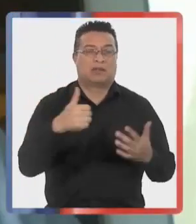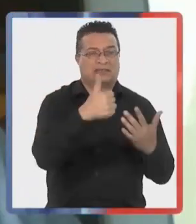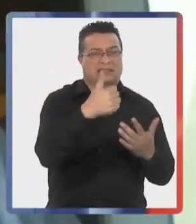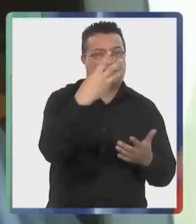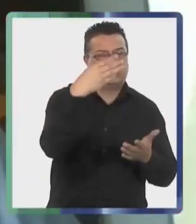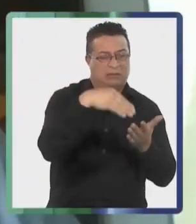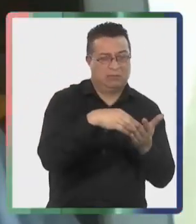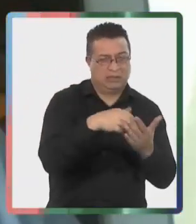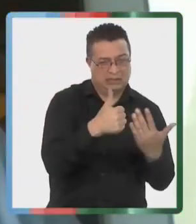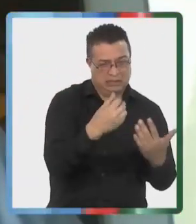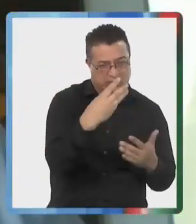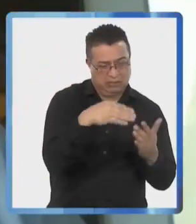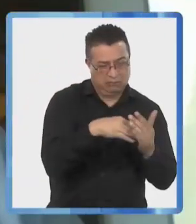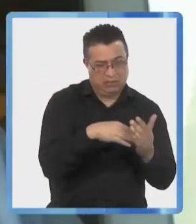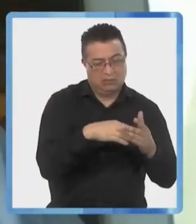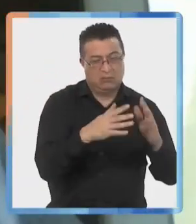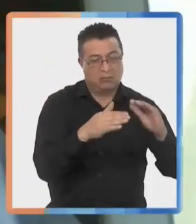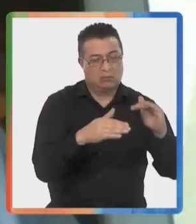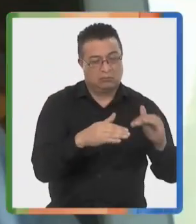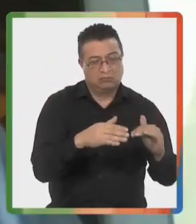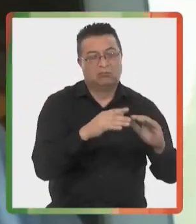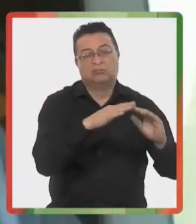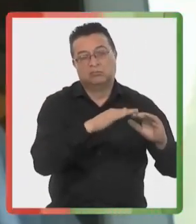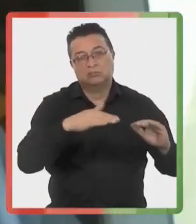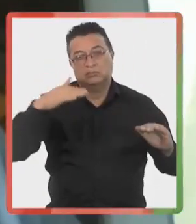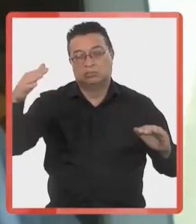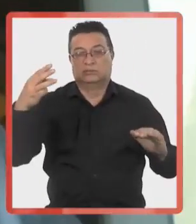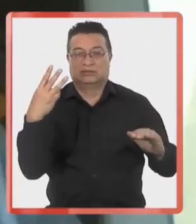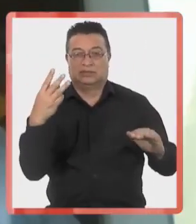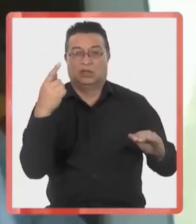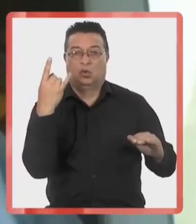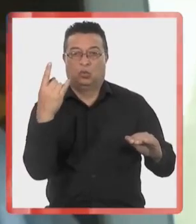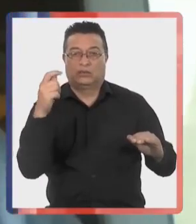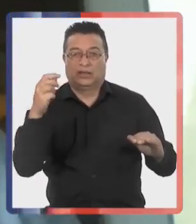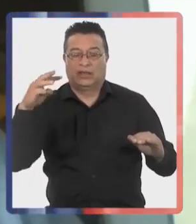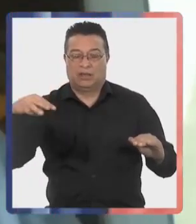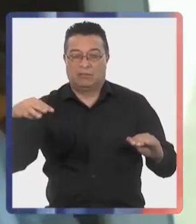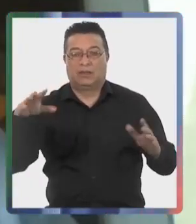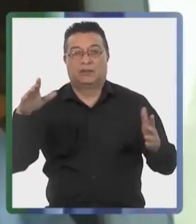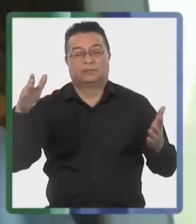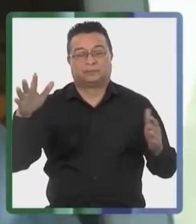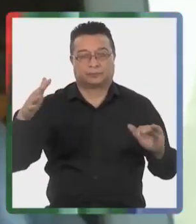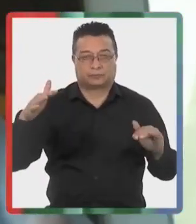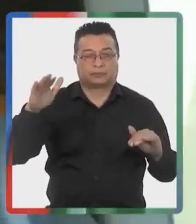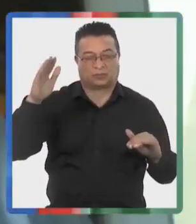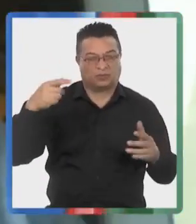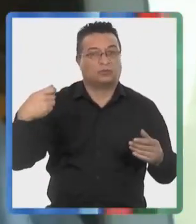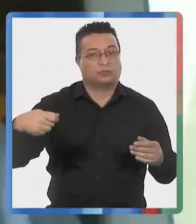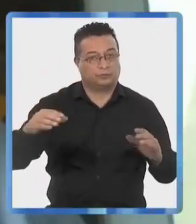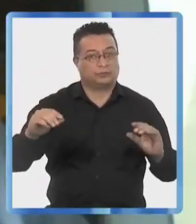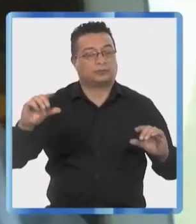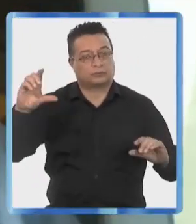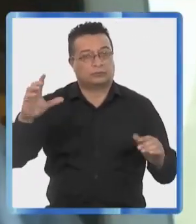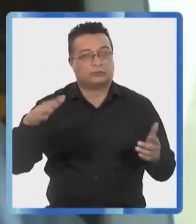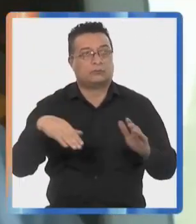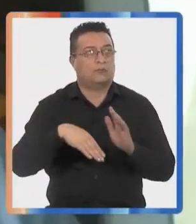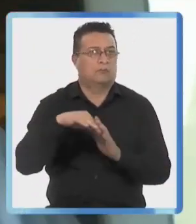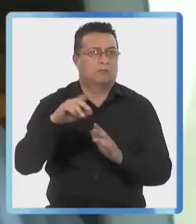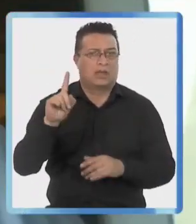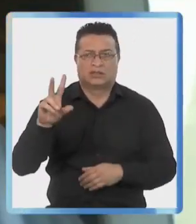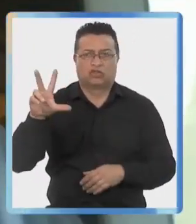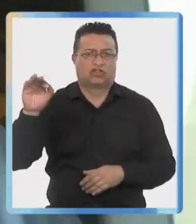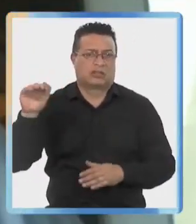63.000 pesos la UTM, a 3 UTM, ya que ya es bastante más caro, son como más